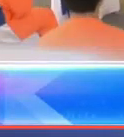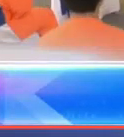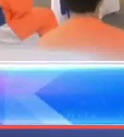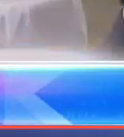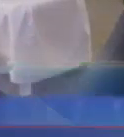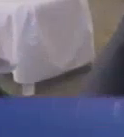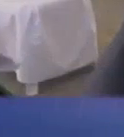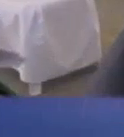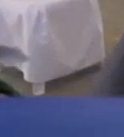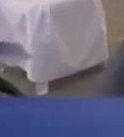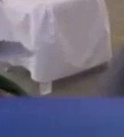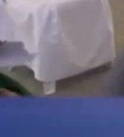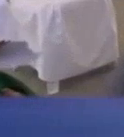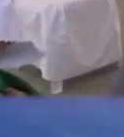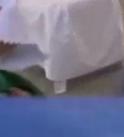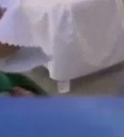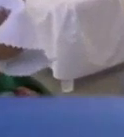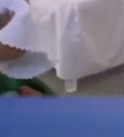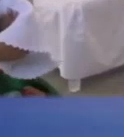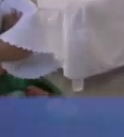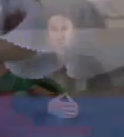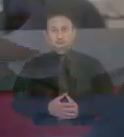país.